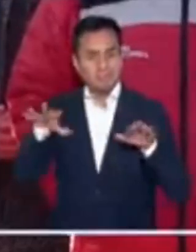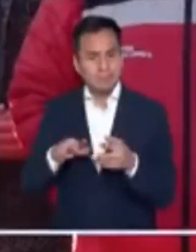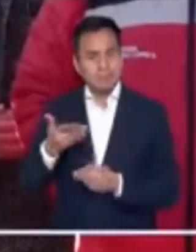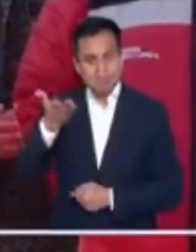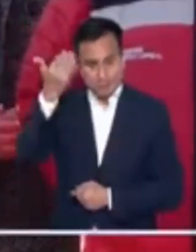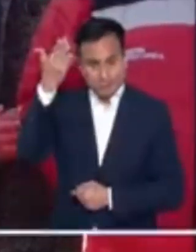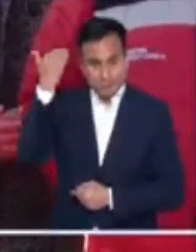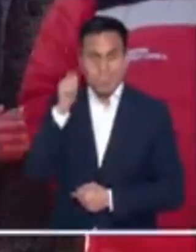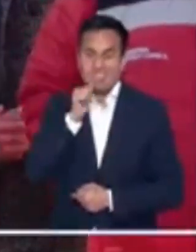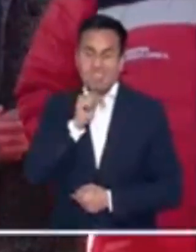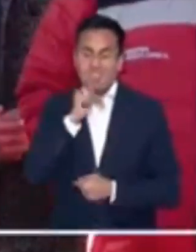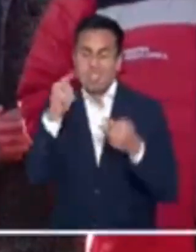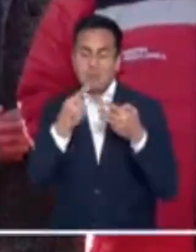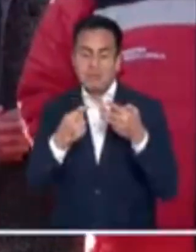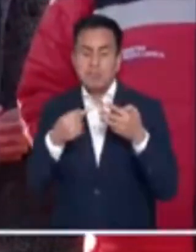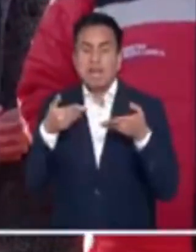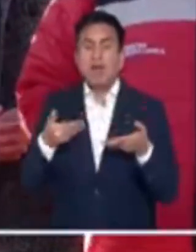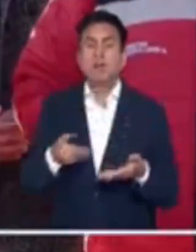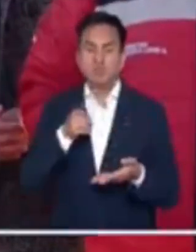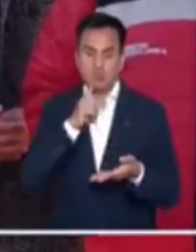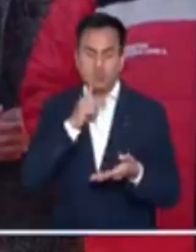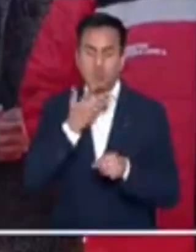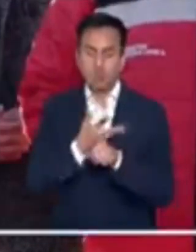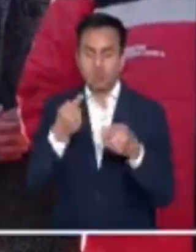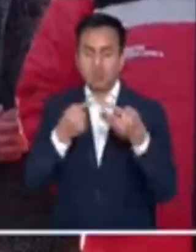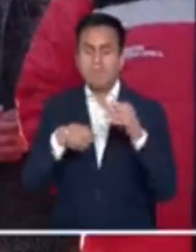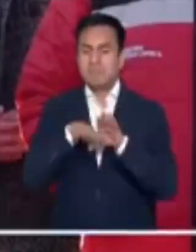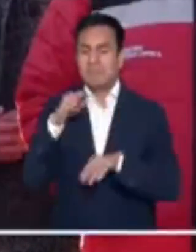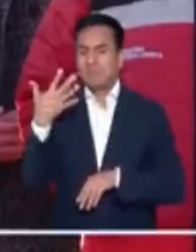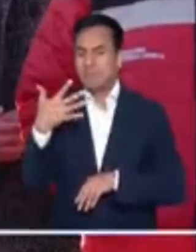anteriores, faltaron elementos que en esta ocasión estuvieron presentes, y el más